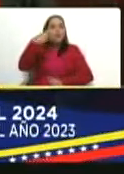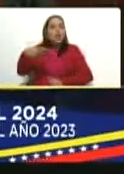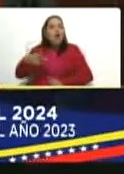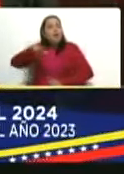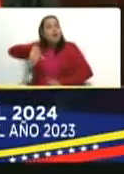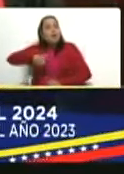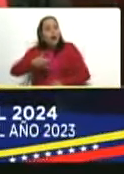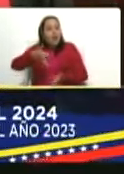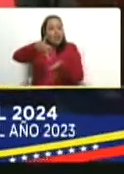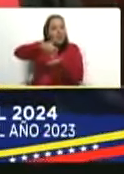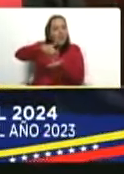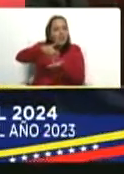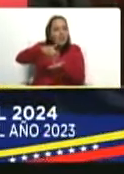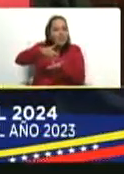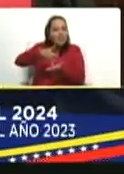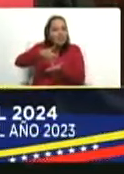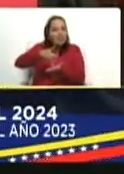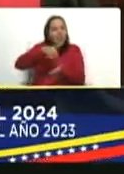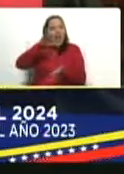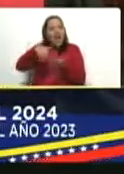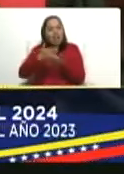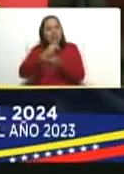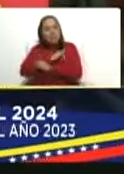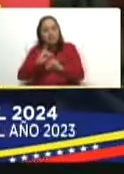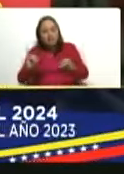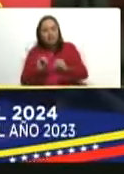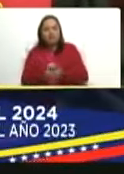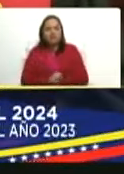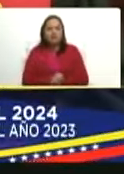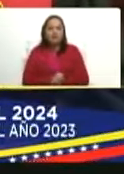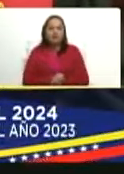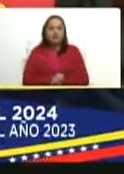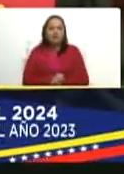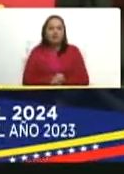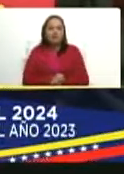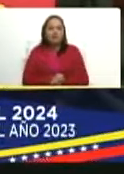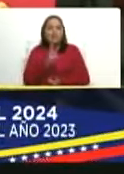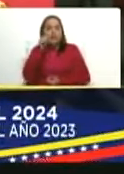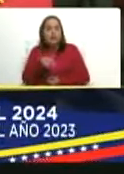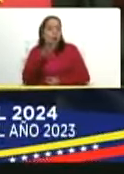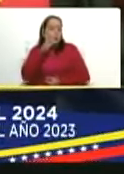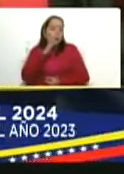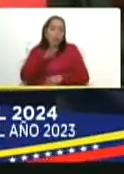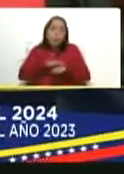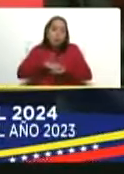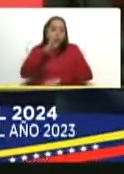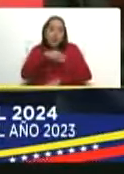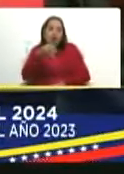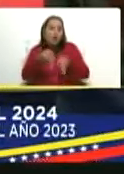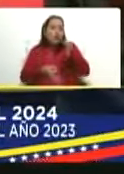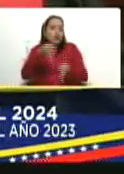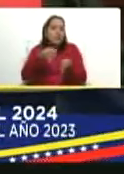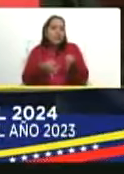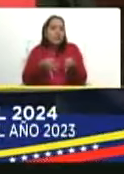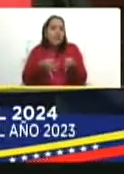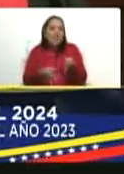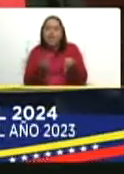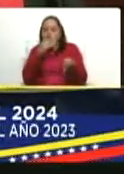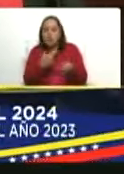ser debilitado y hasta liquidado, también por la impunidad y la anomia